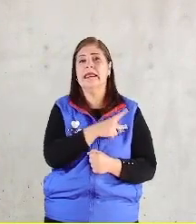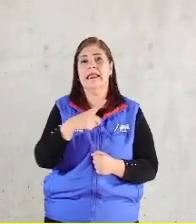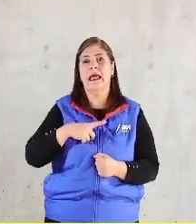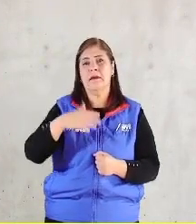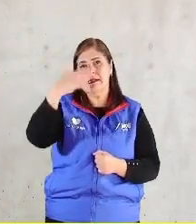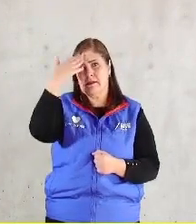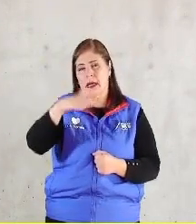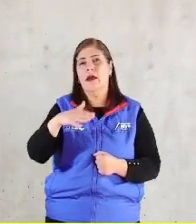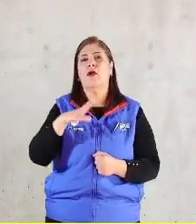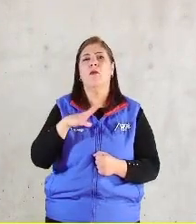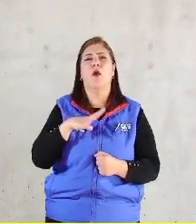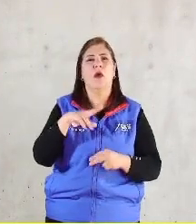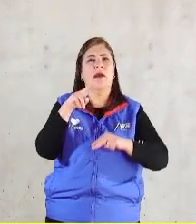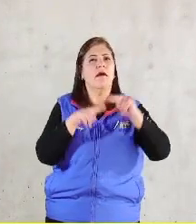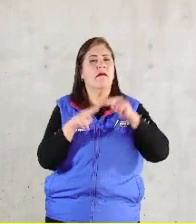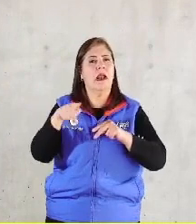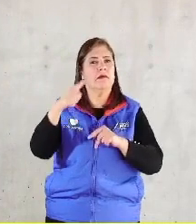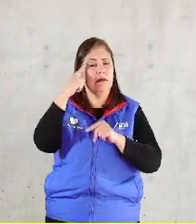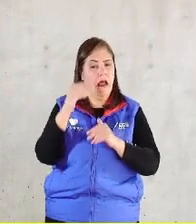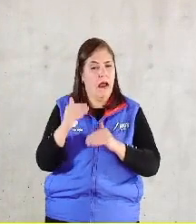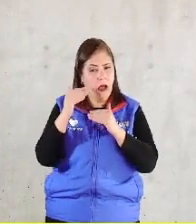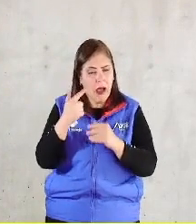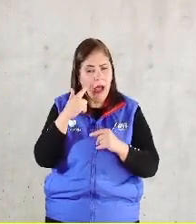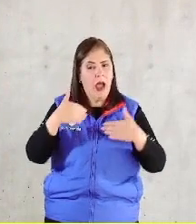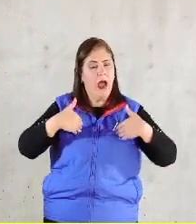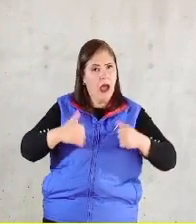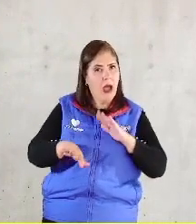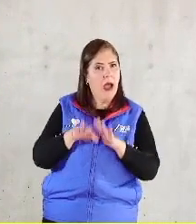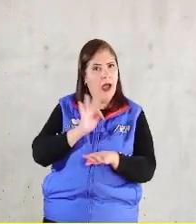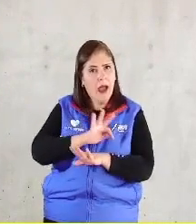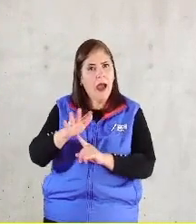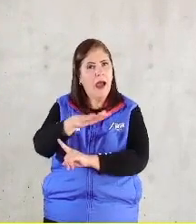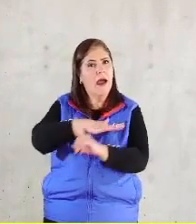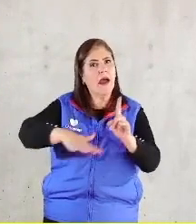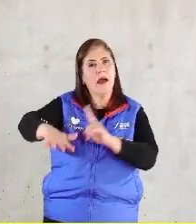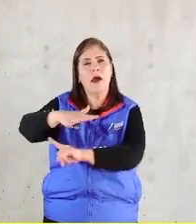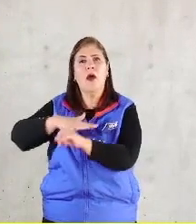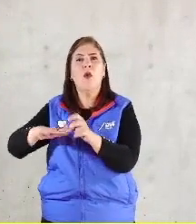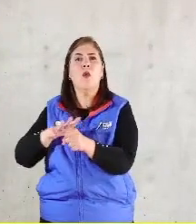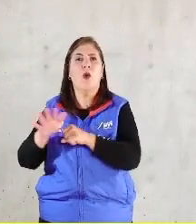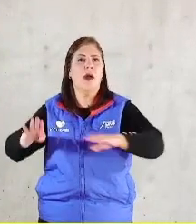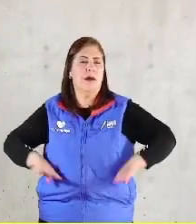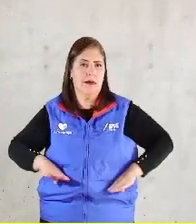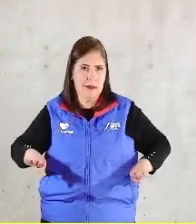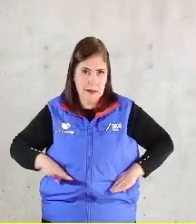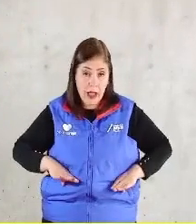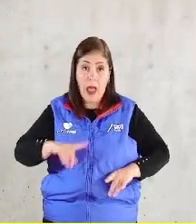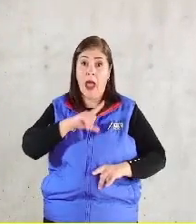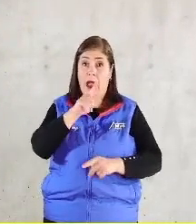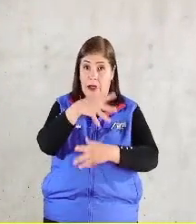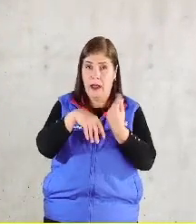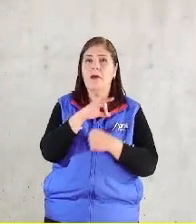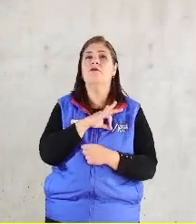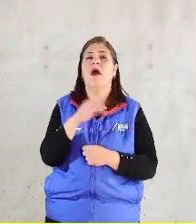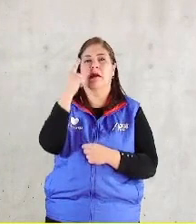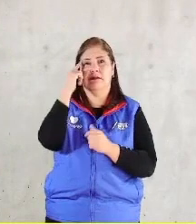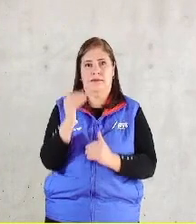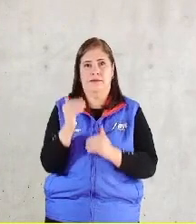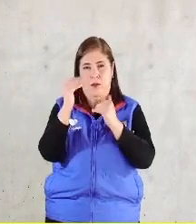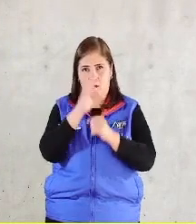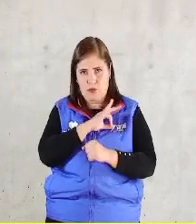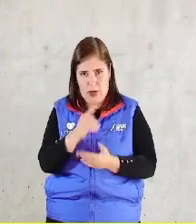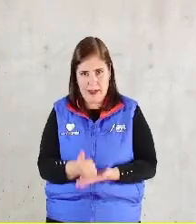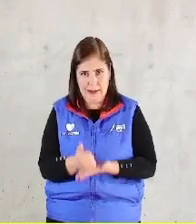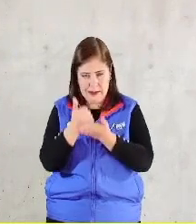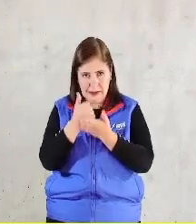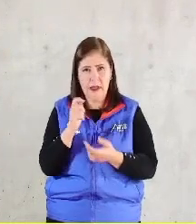nivel de madurez, entenderlas, comprenderlas, saber sus contextos, y ya que comprendamos sus contextos, ayudarlas a madurar. Para